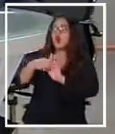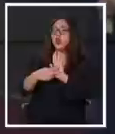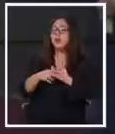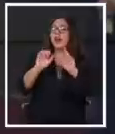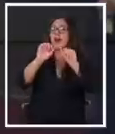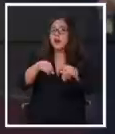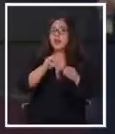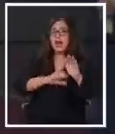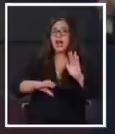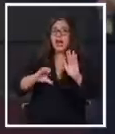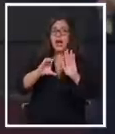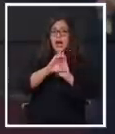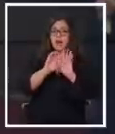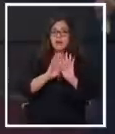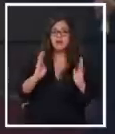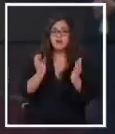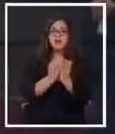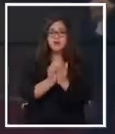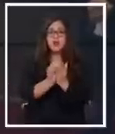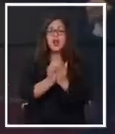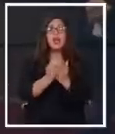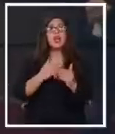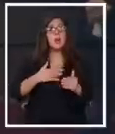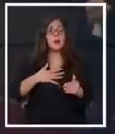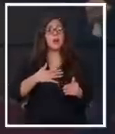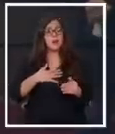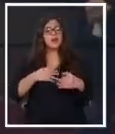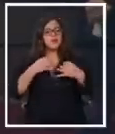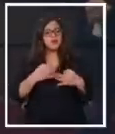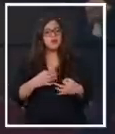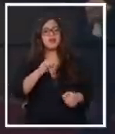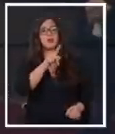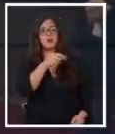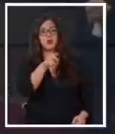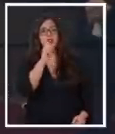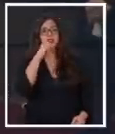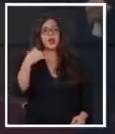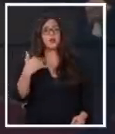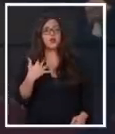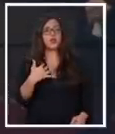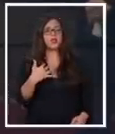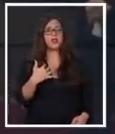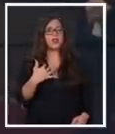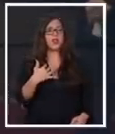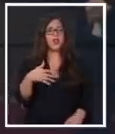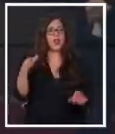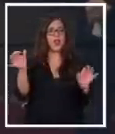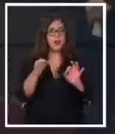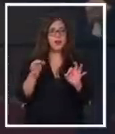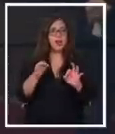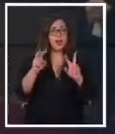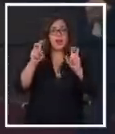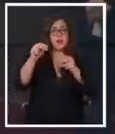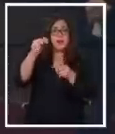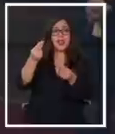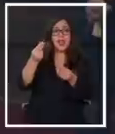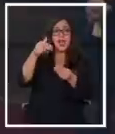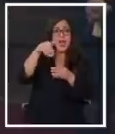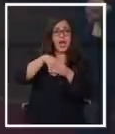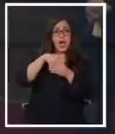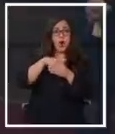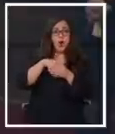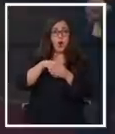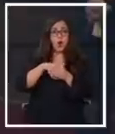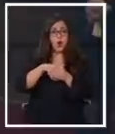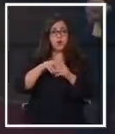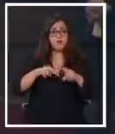convención que a mí me hace total sentido y que creo a propósito de tu pregunta importante recalcar los ahorros previsionales